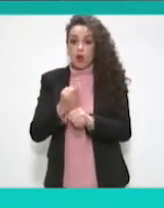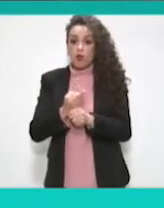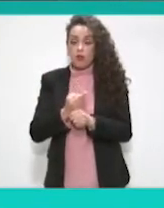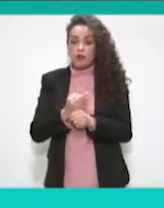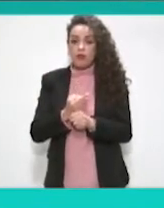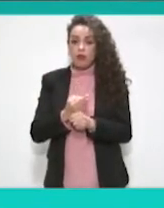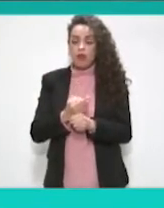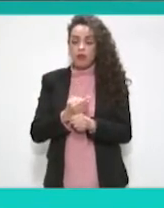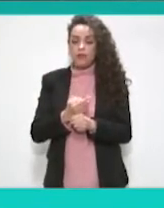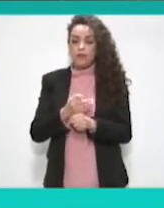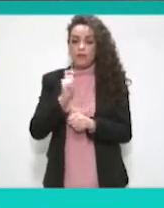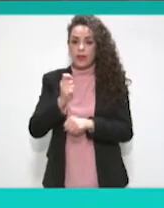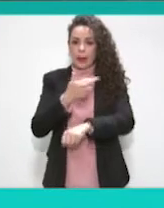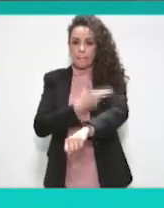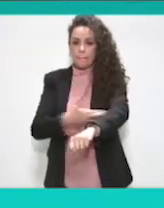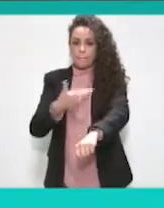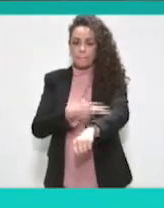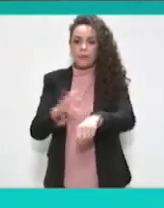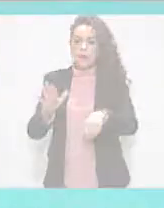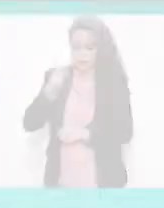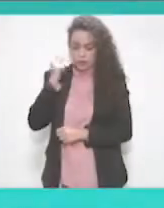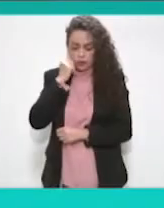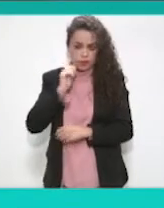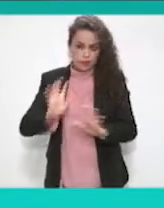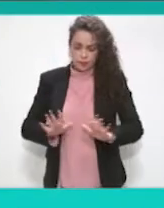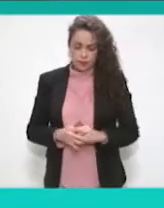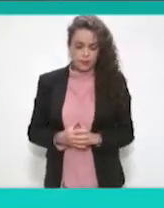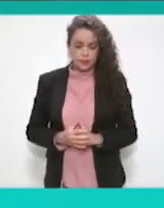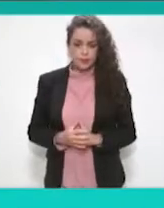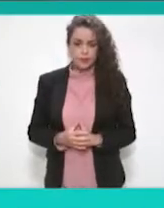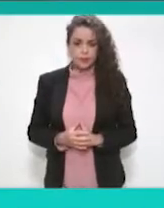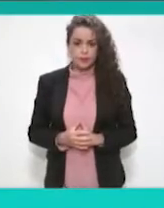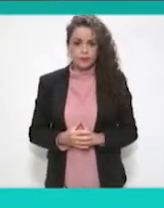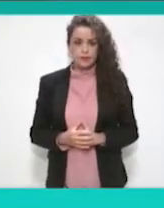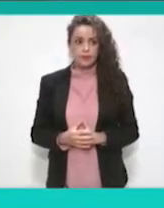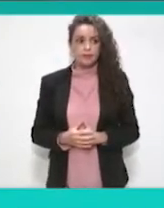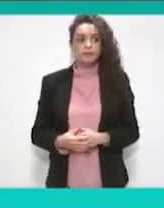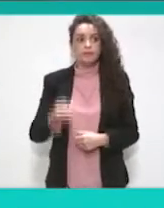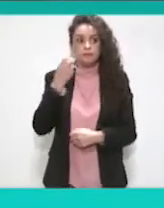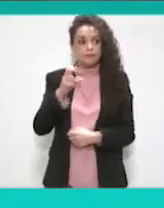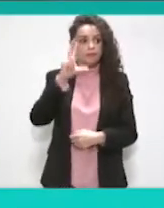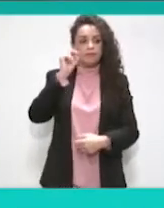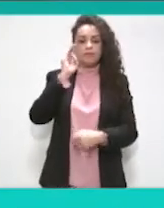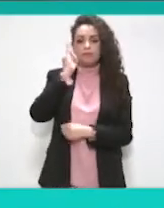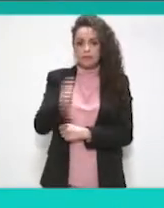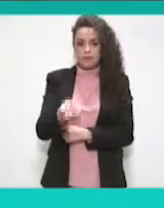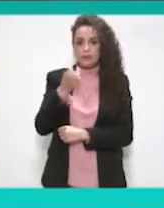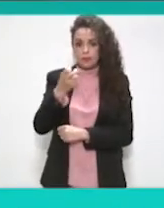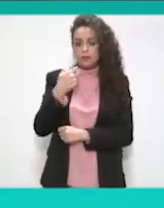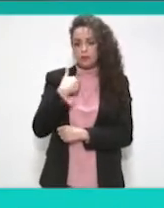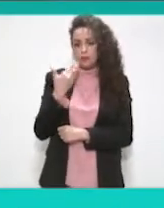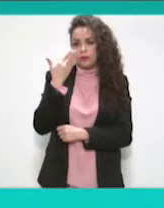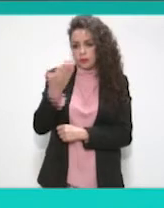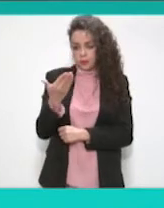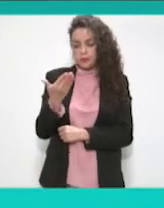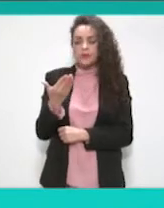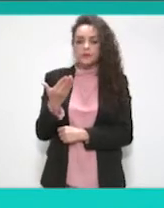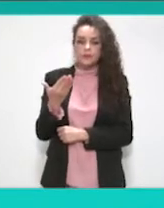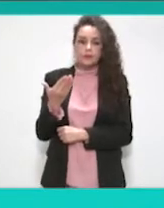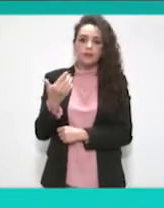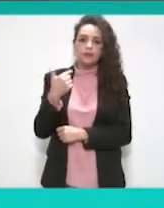procesos de jueces federales entonces en este caso no al lugar y yo les propongo que me acompañe